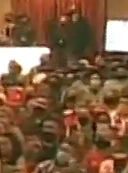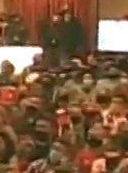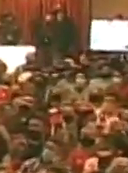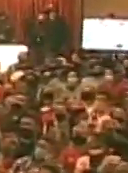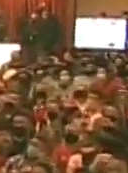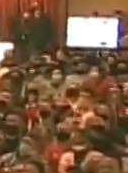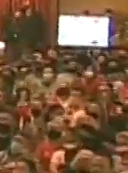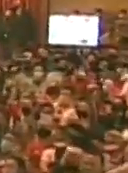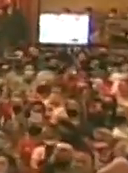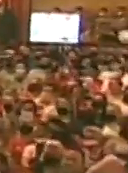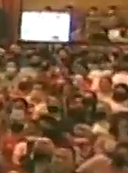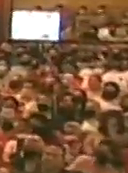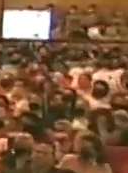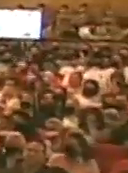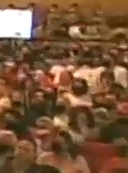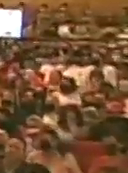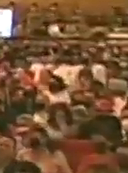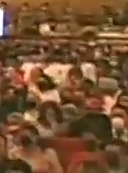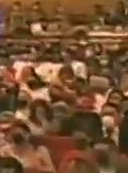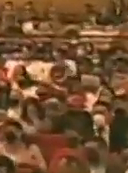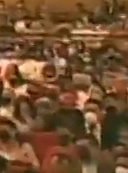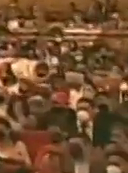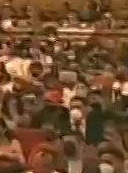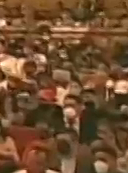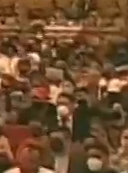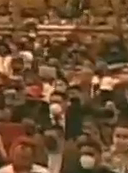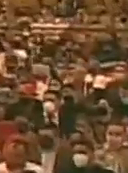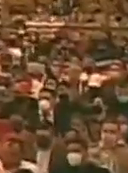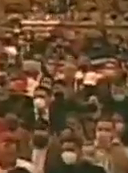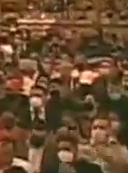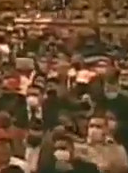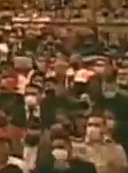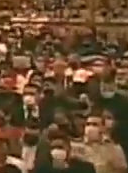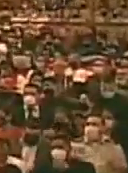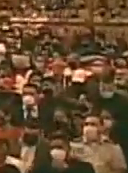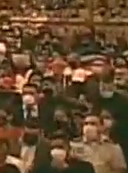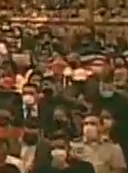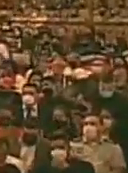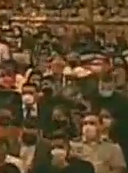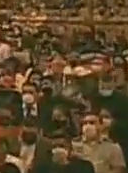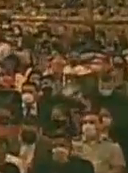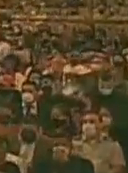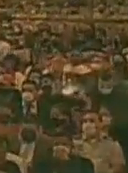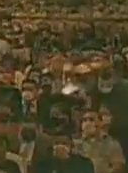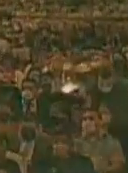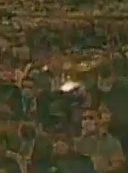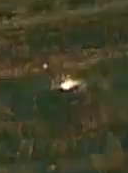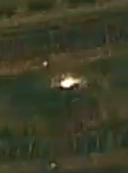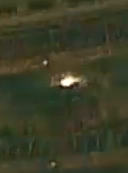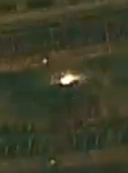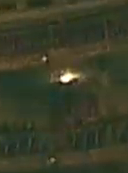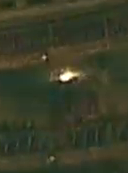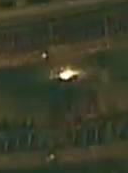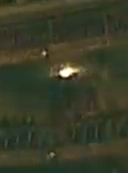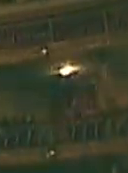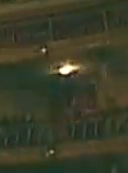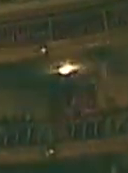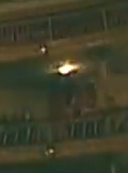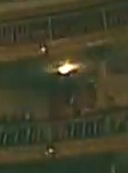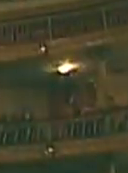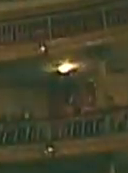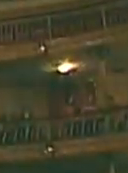memoria histórica y de estos emblemáticos hechos para la República Bolivariana de